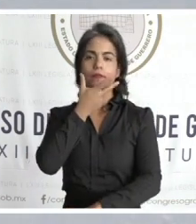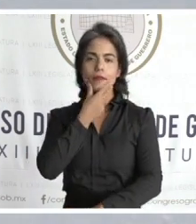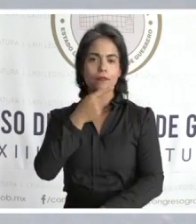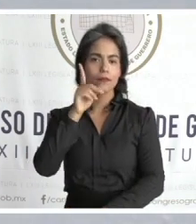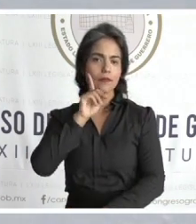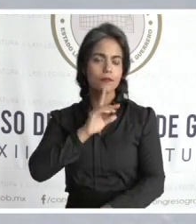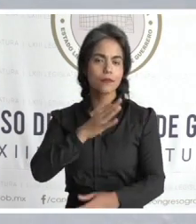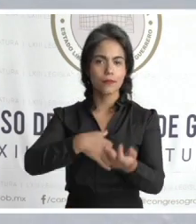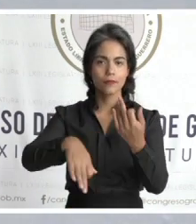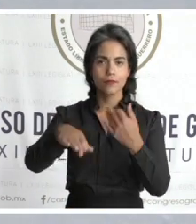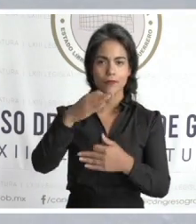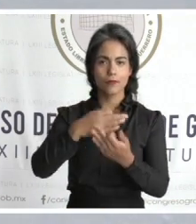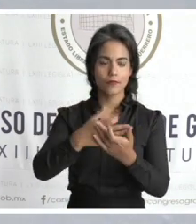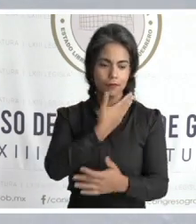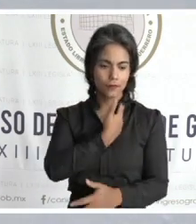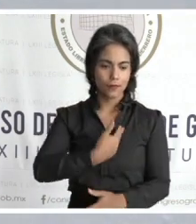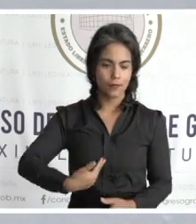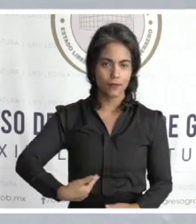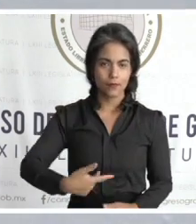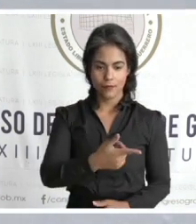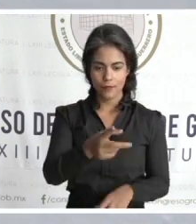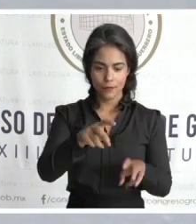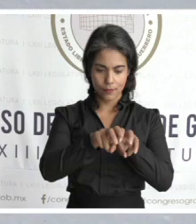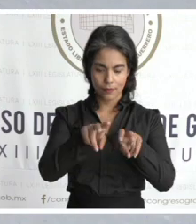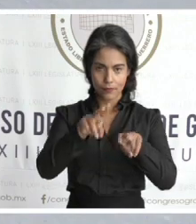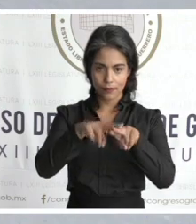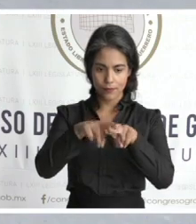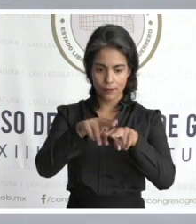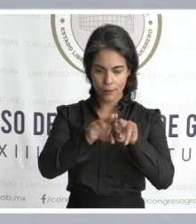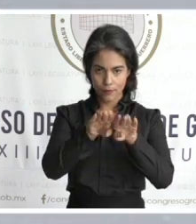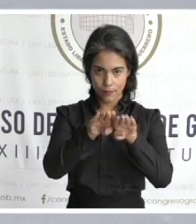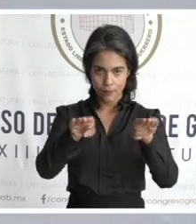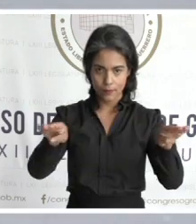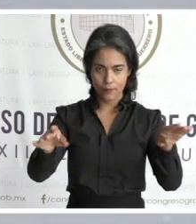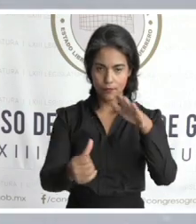y a los integrantes de la mesa directiva.